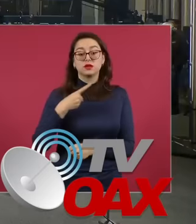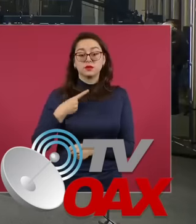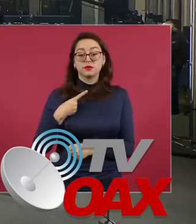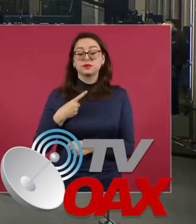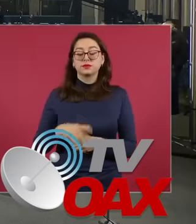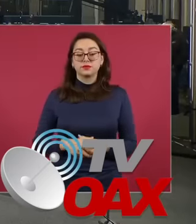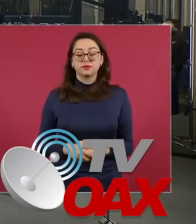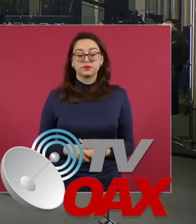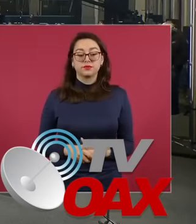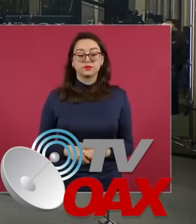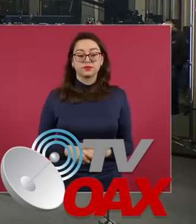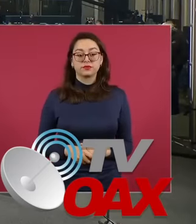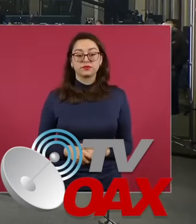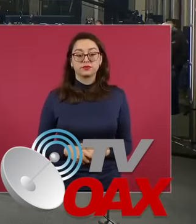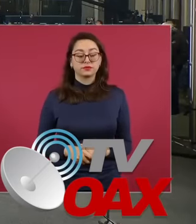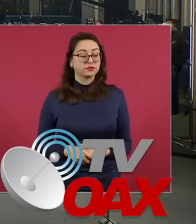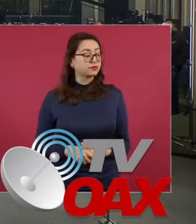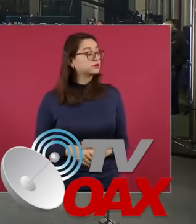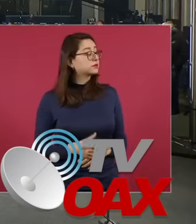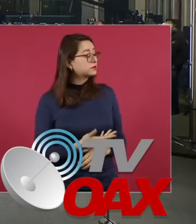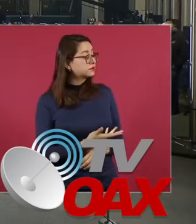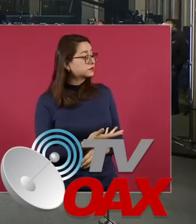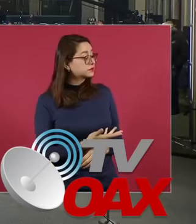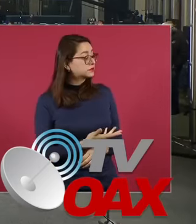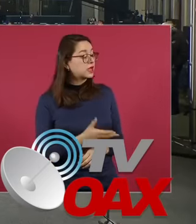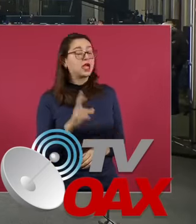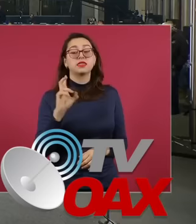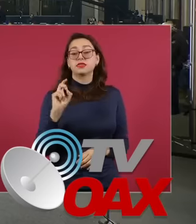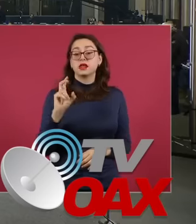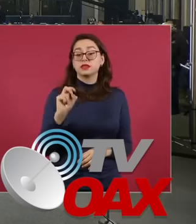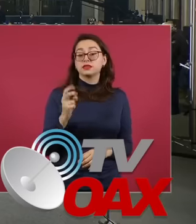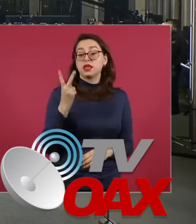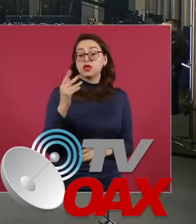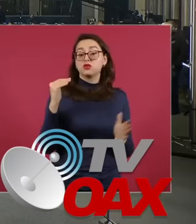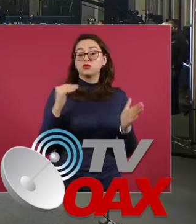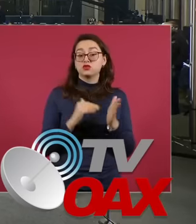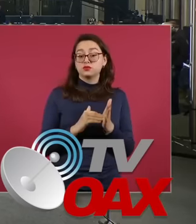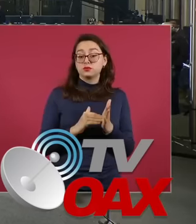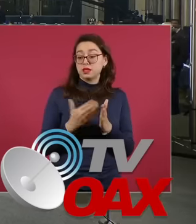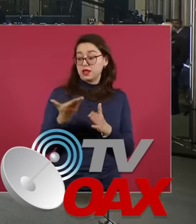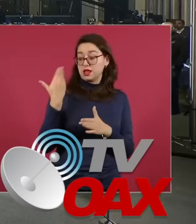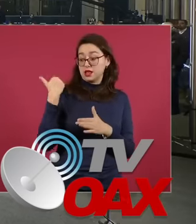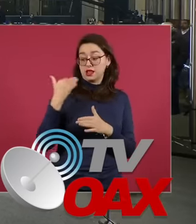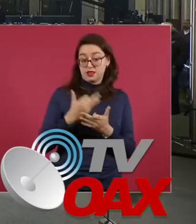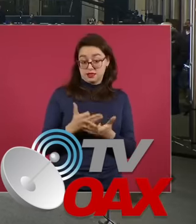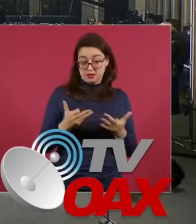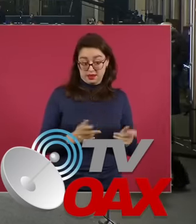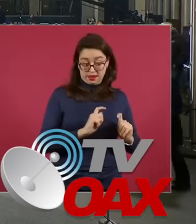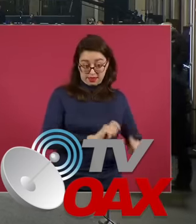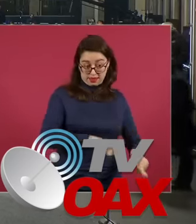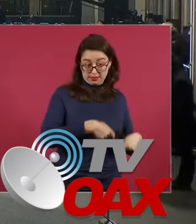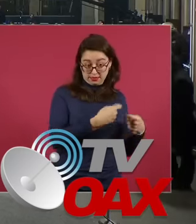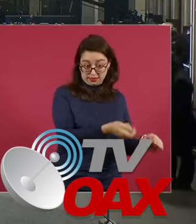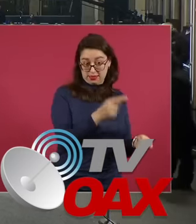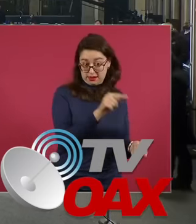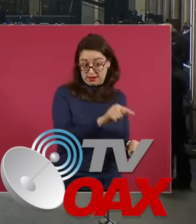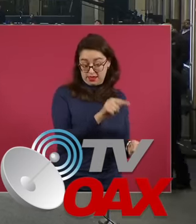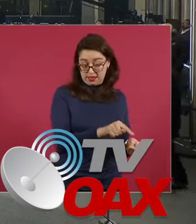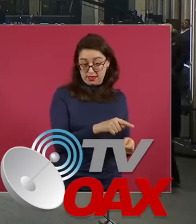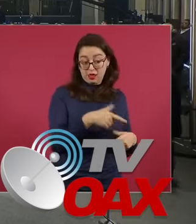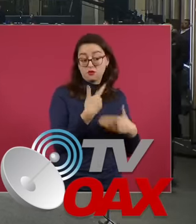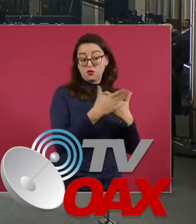¿Ya se entregaron? 32.000 entregadas y 11.000 que son nuevas, en el caso de los